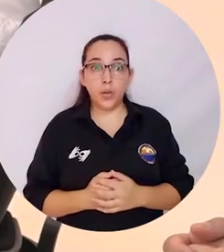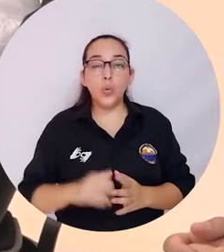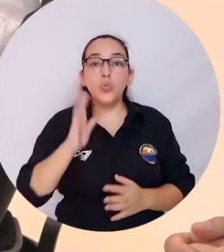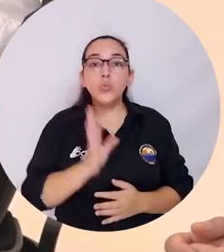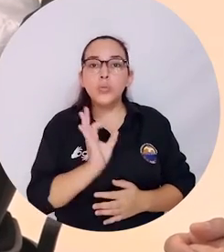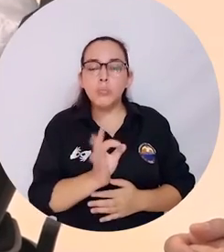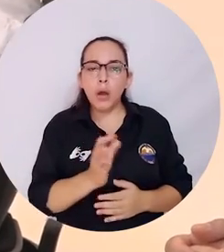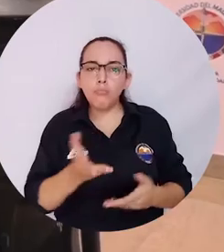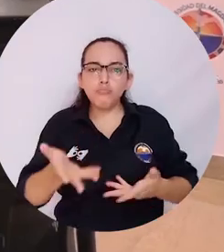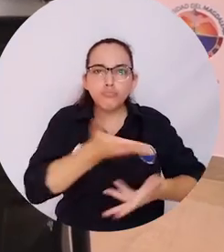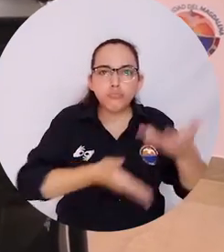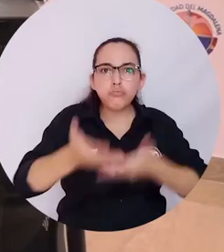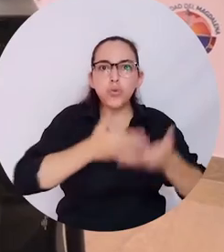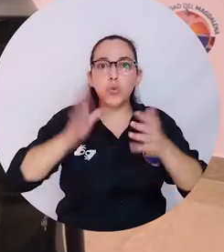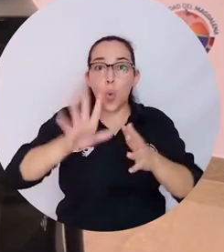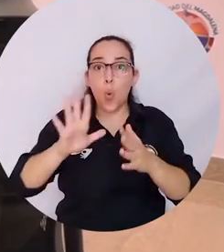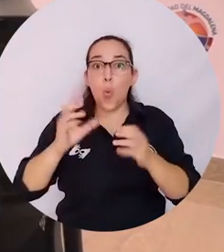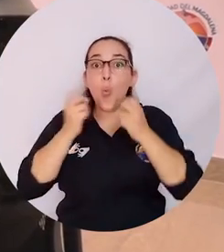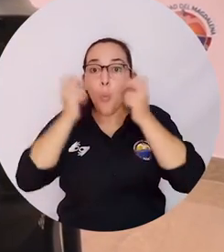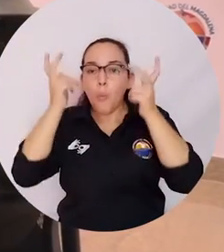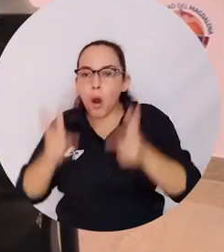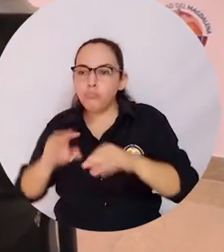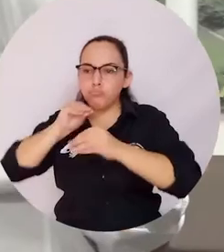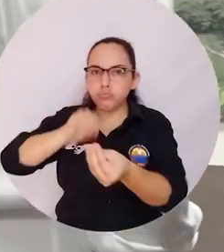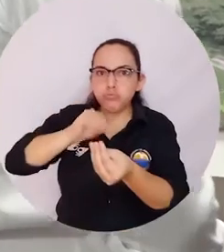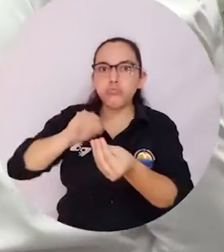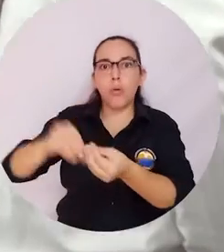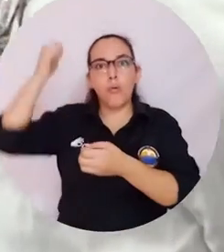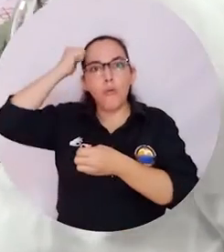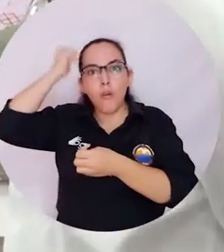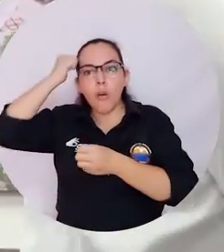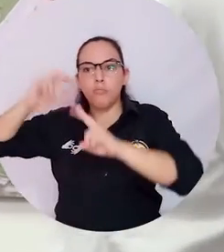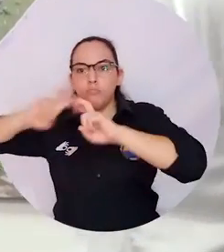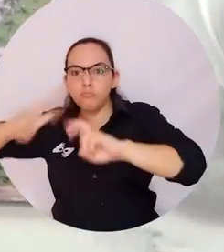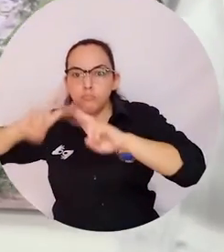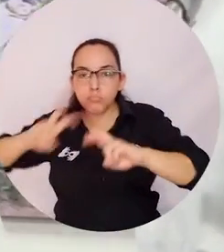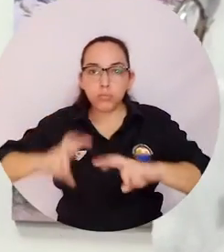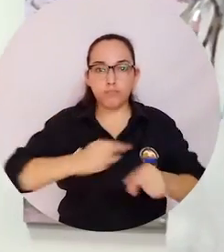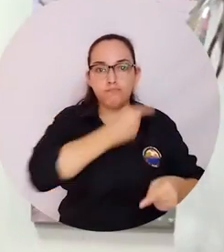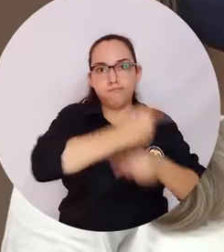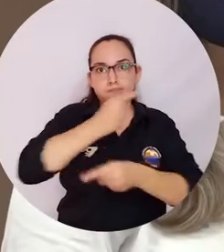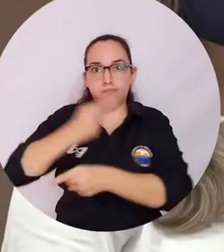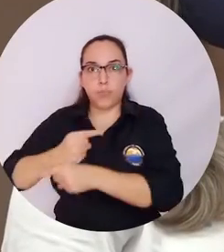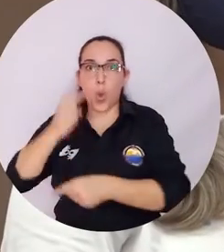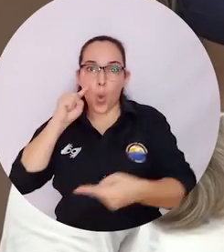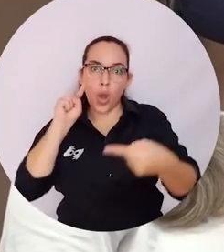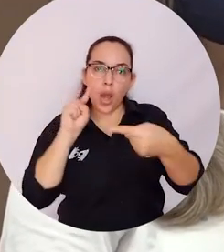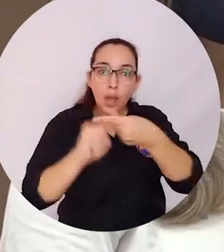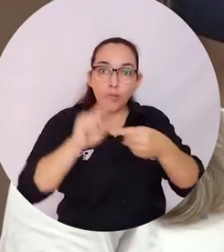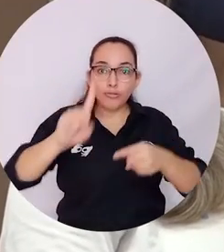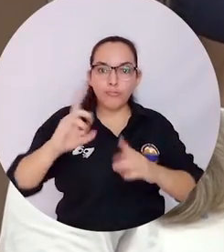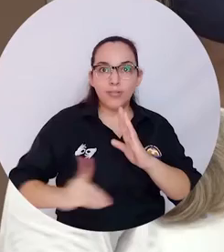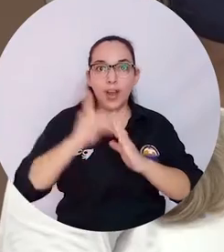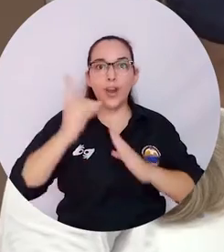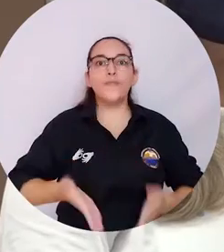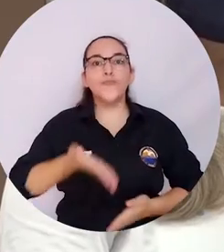conjunta permitirán la formación de capital humano, la participación de docentes e investigadores en proyectos para el cumplimiento de los Objetivos de Desarrollo Sostenible,